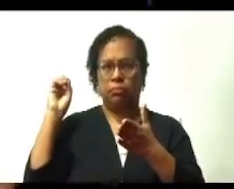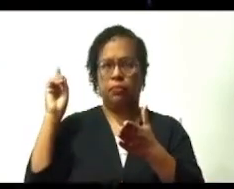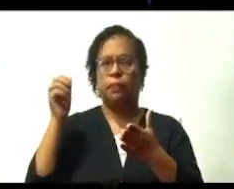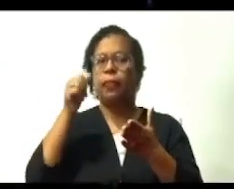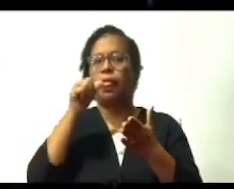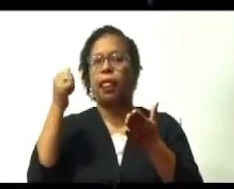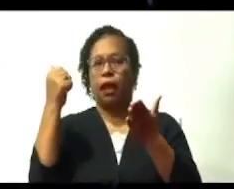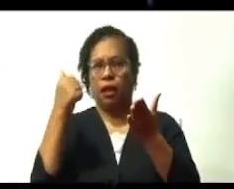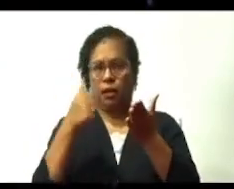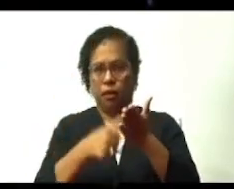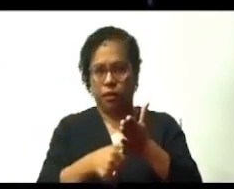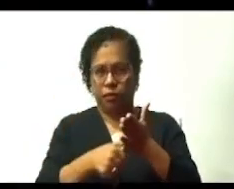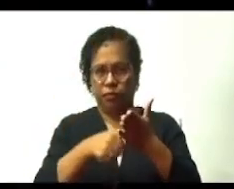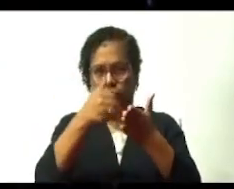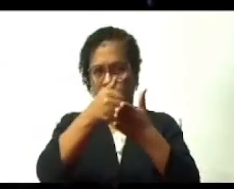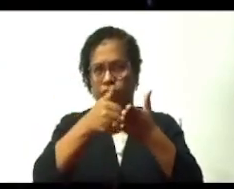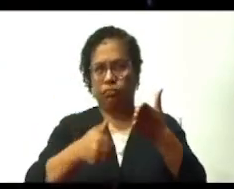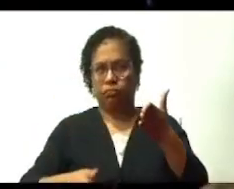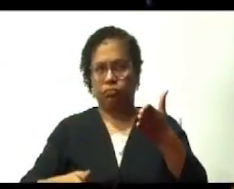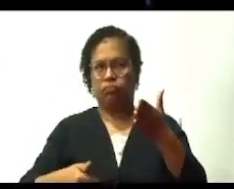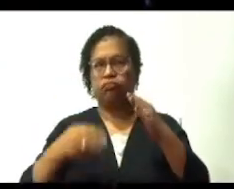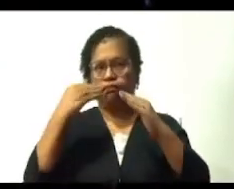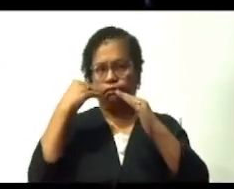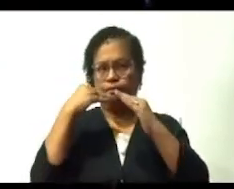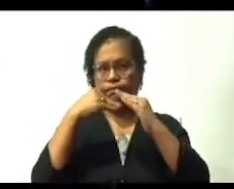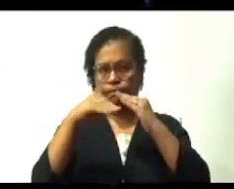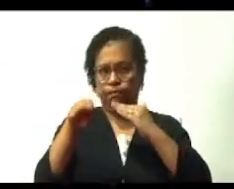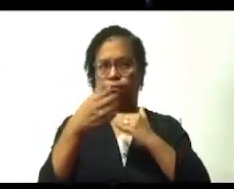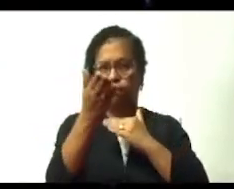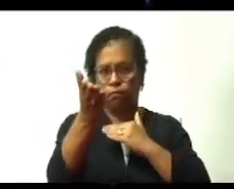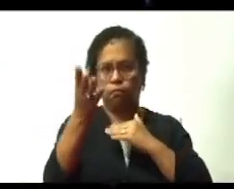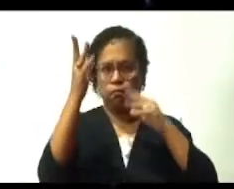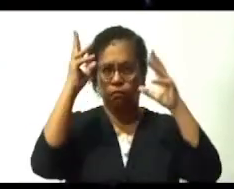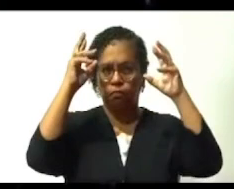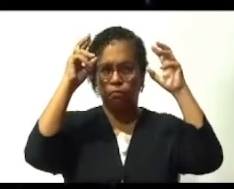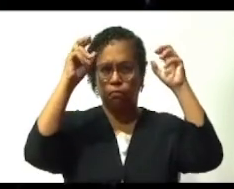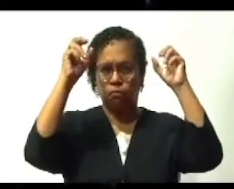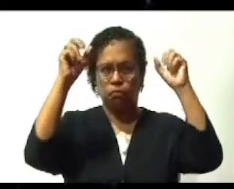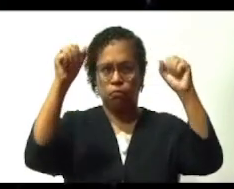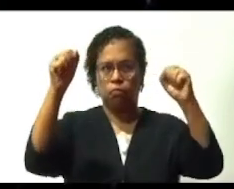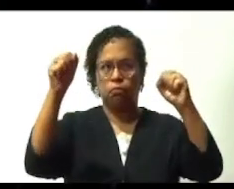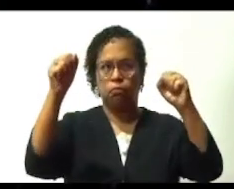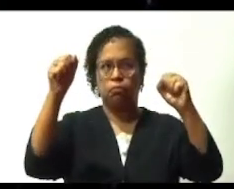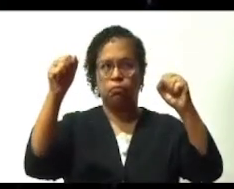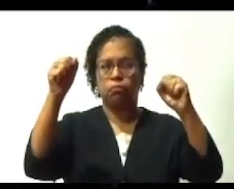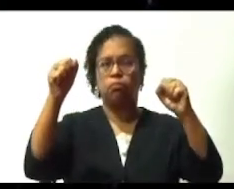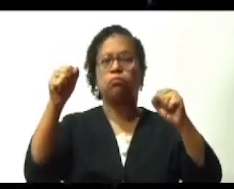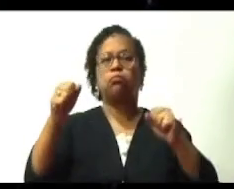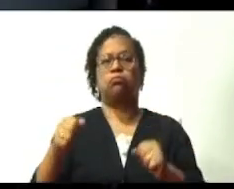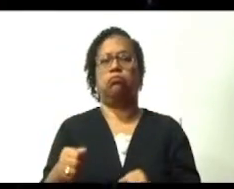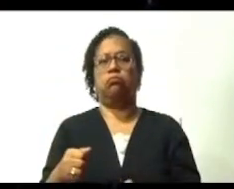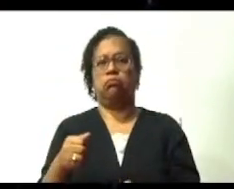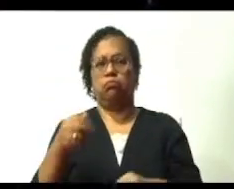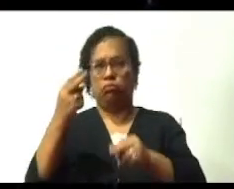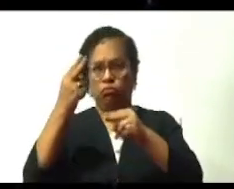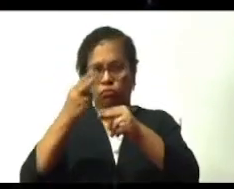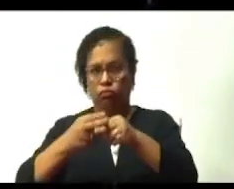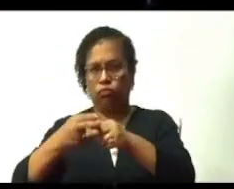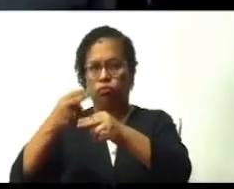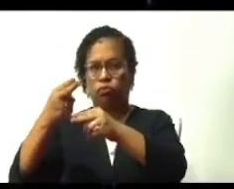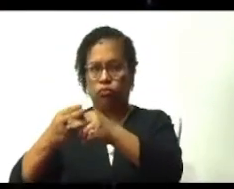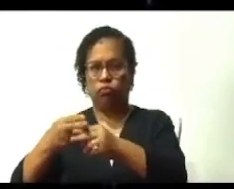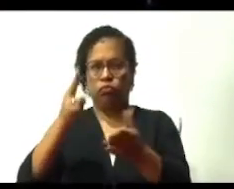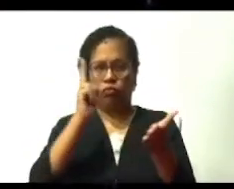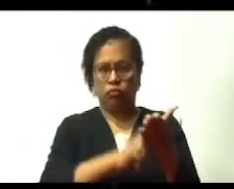a usted, señor presidente, vía Secretaría General, con la firma de ambos, tanto de Lupe